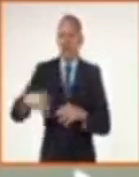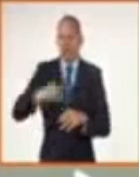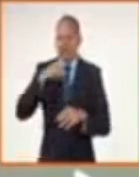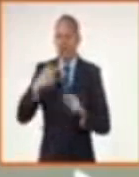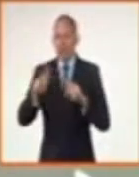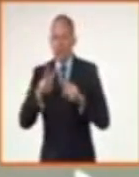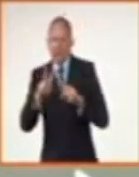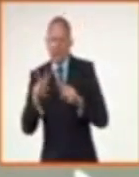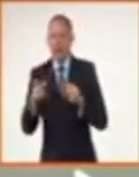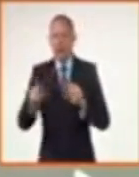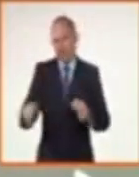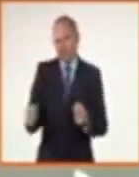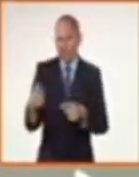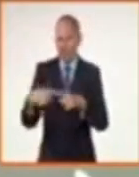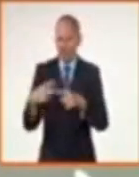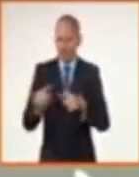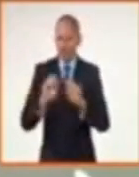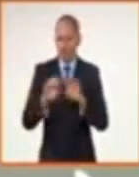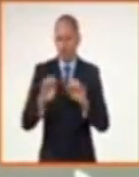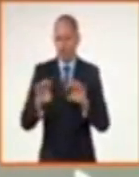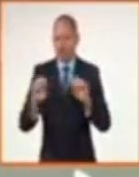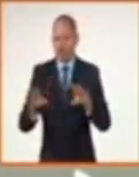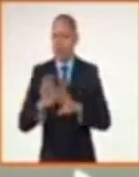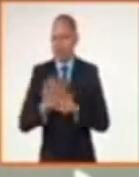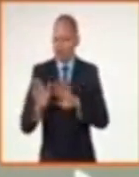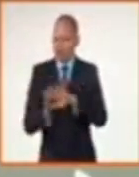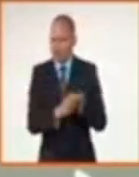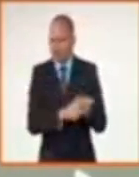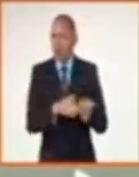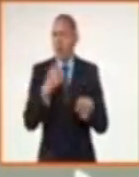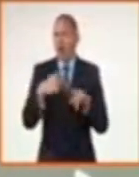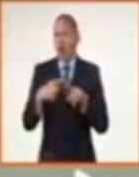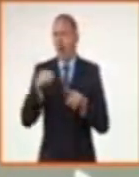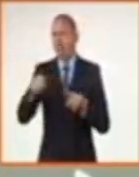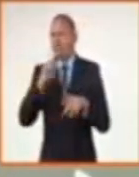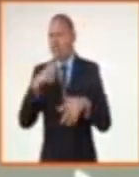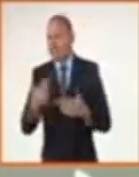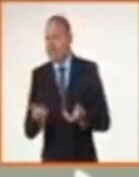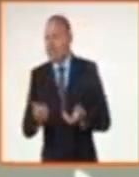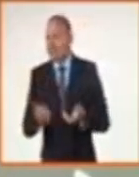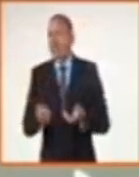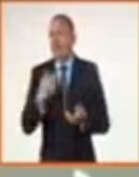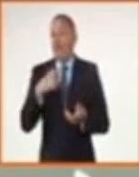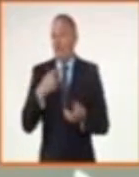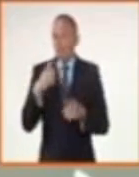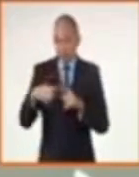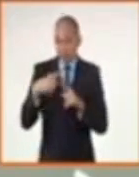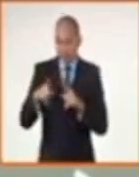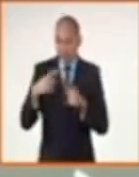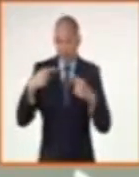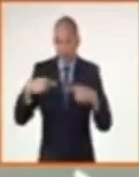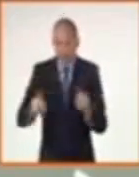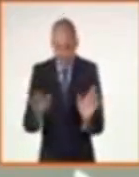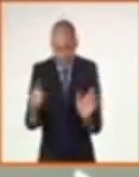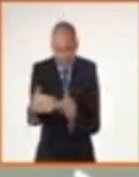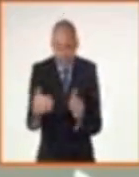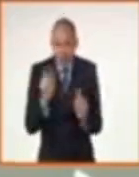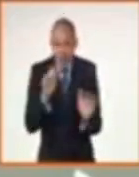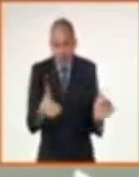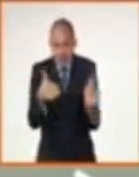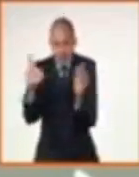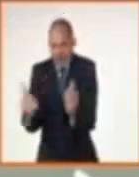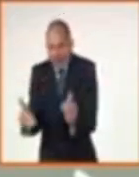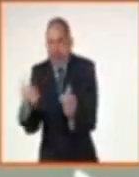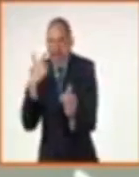colegios electorales fueron actos públicos, como establece la ley electoral, y todos los pudimos ver en las redes, todos